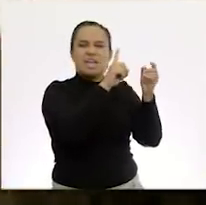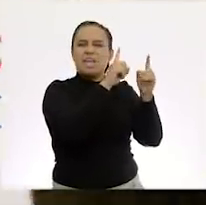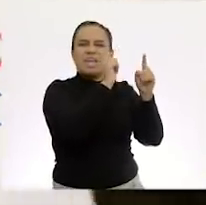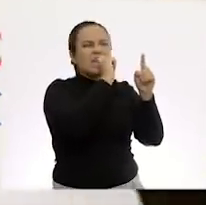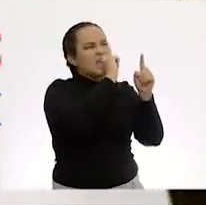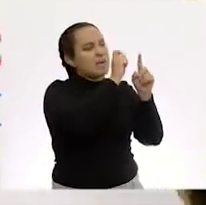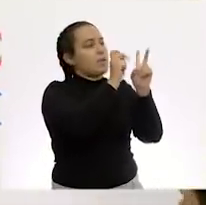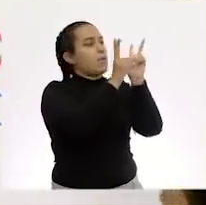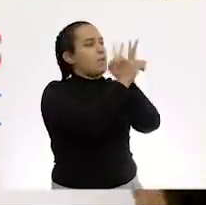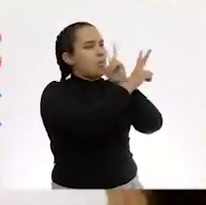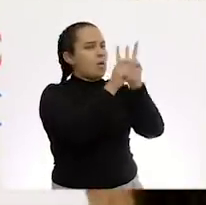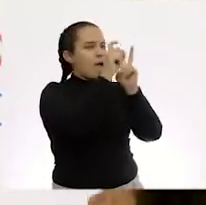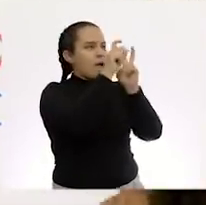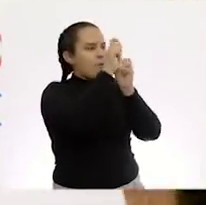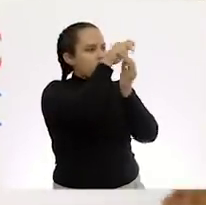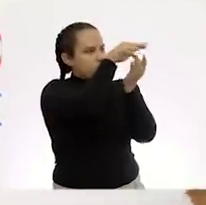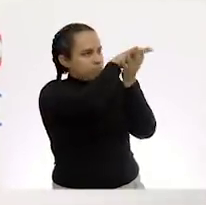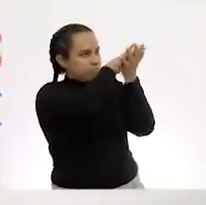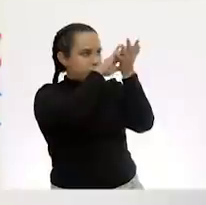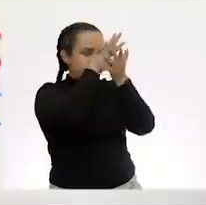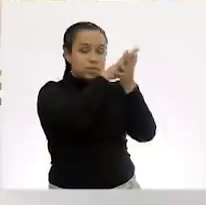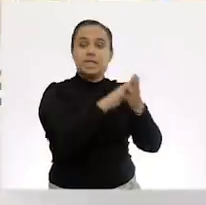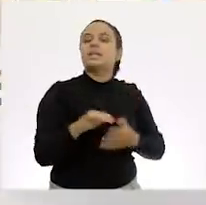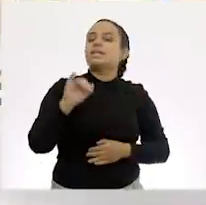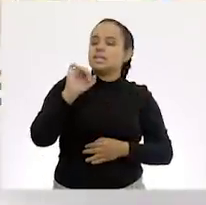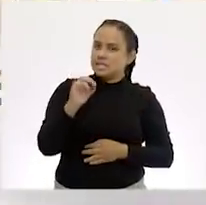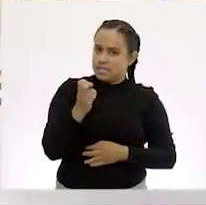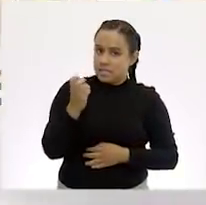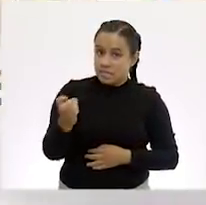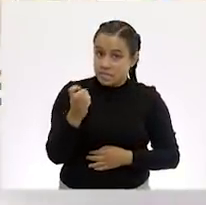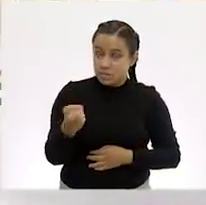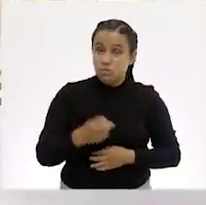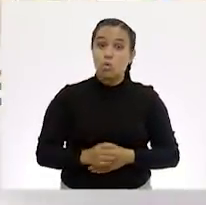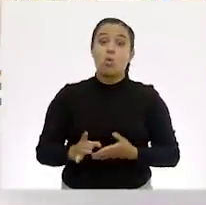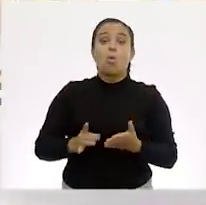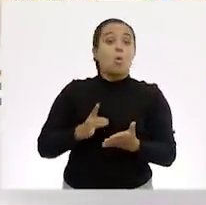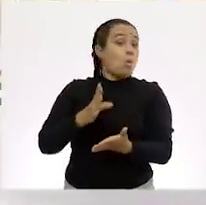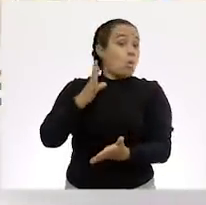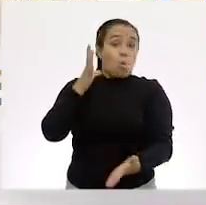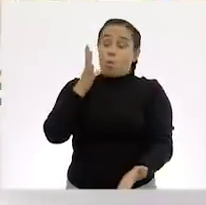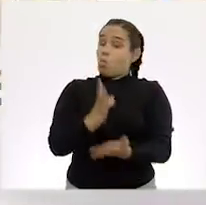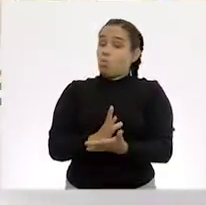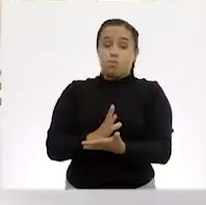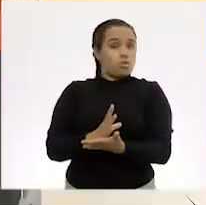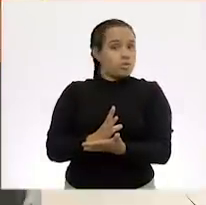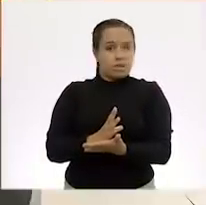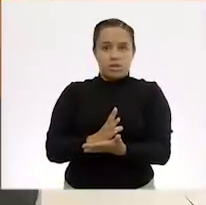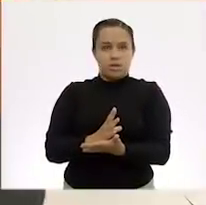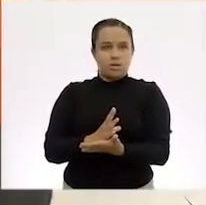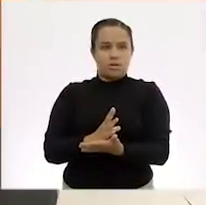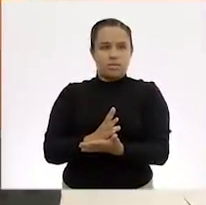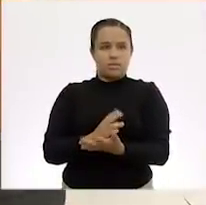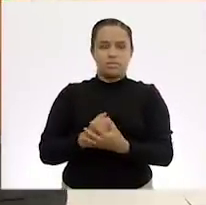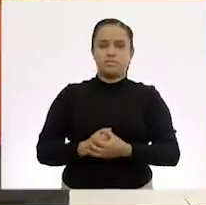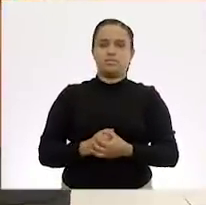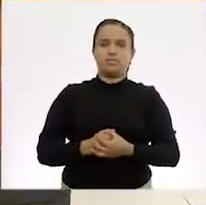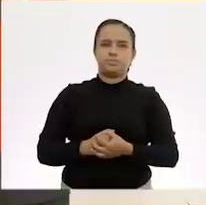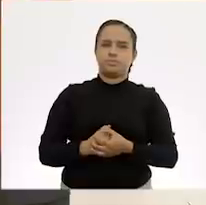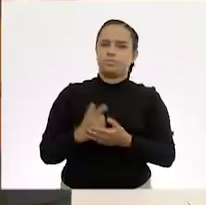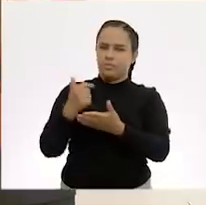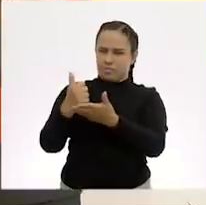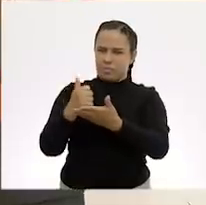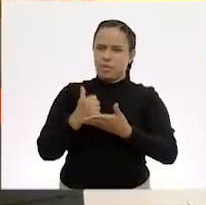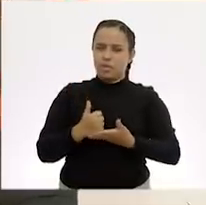tanto del aire como del agua, ¿verdad? Así es, Ruth. Las Ok. únicas que no están, si me